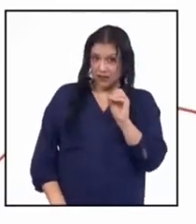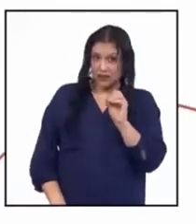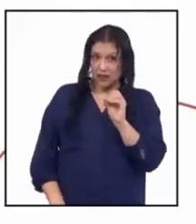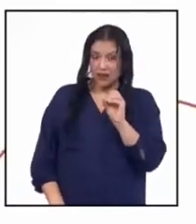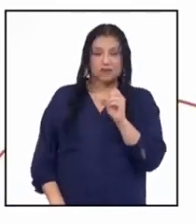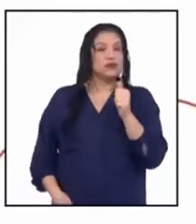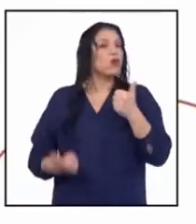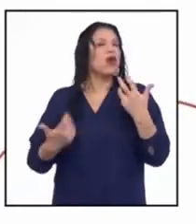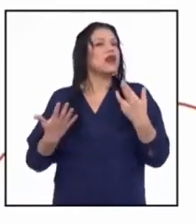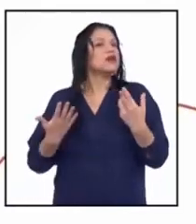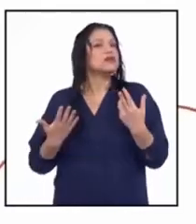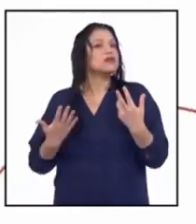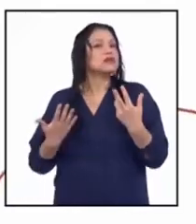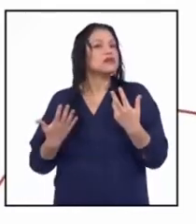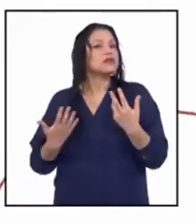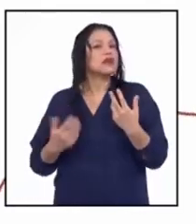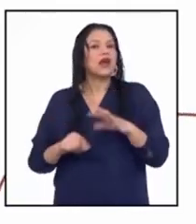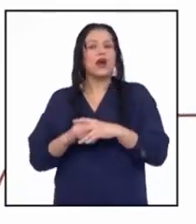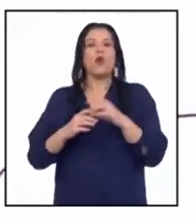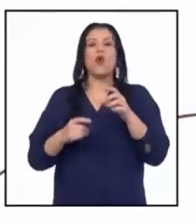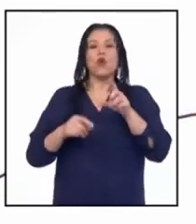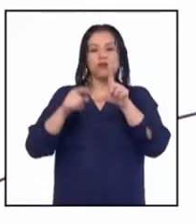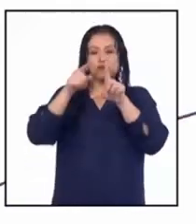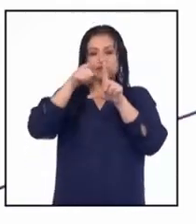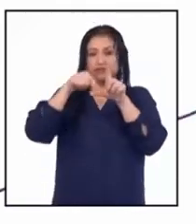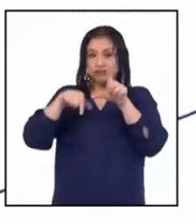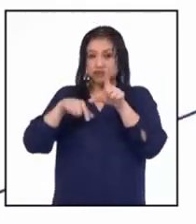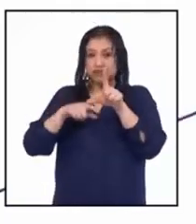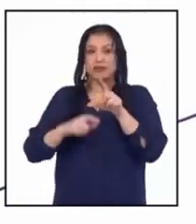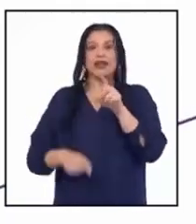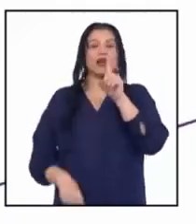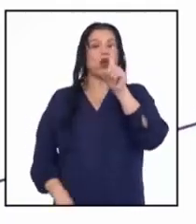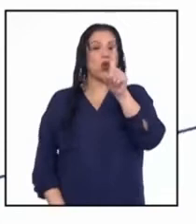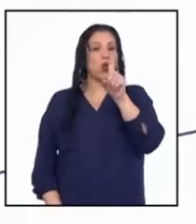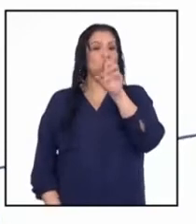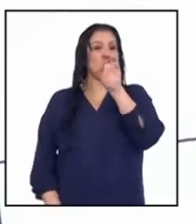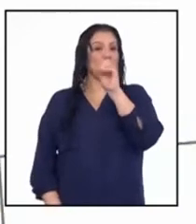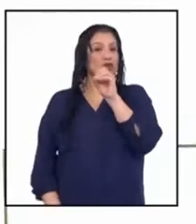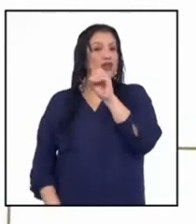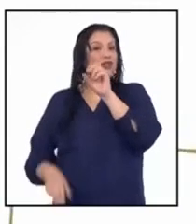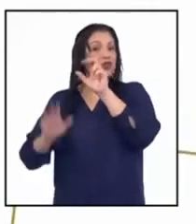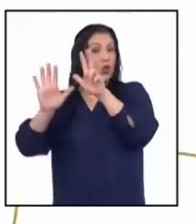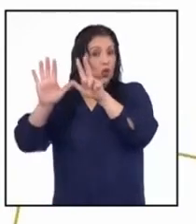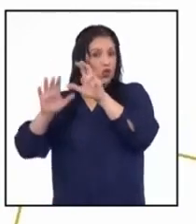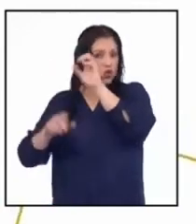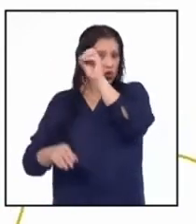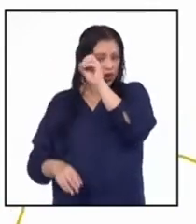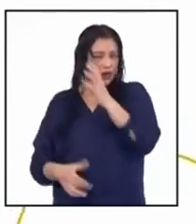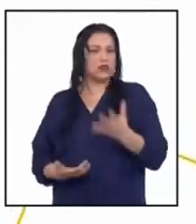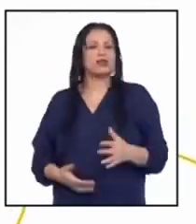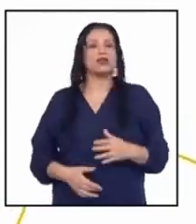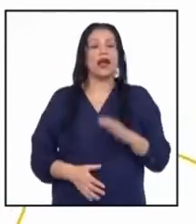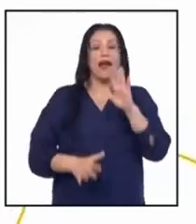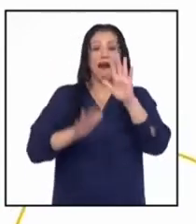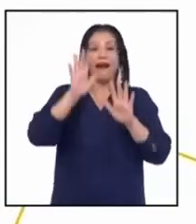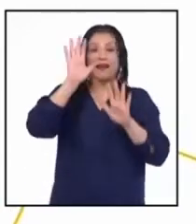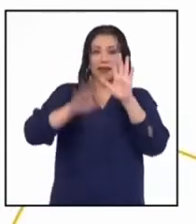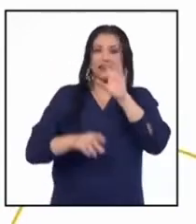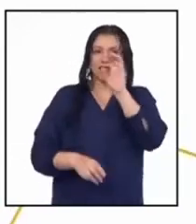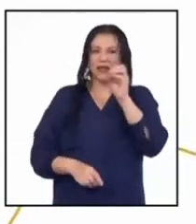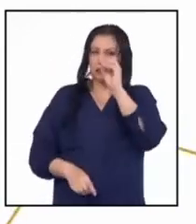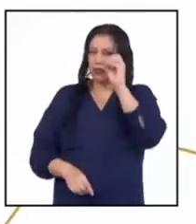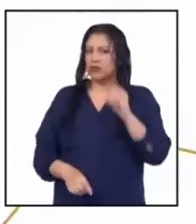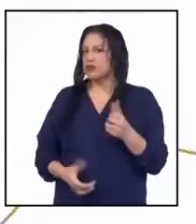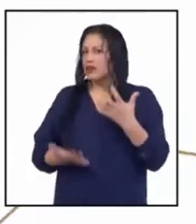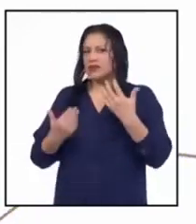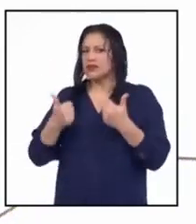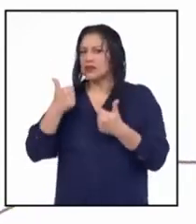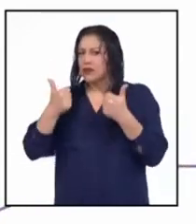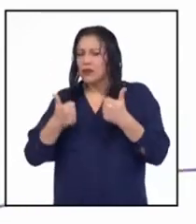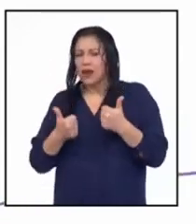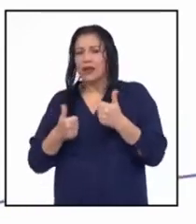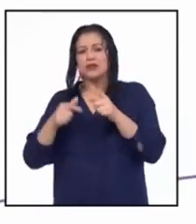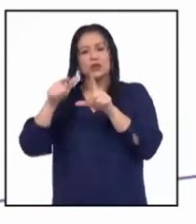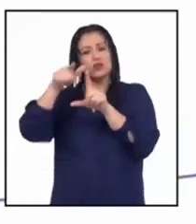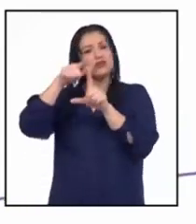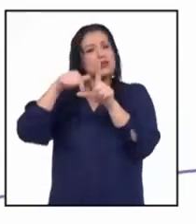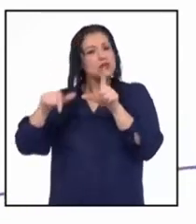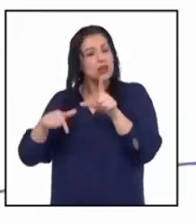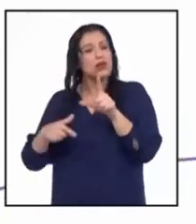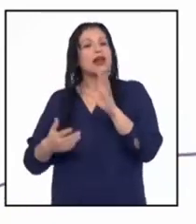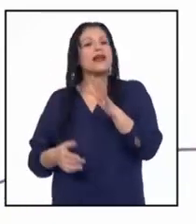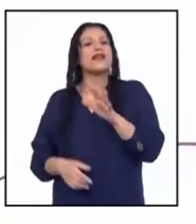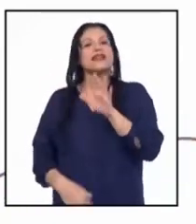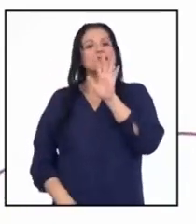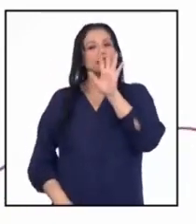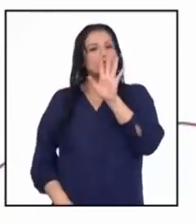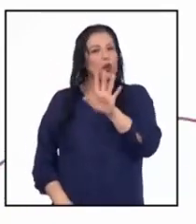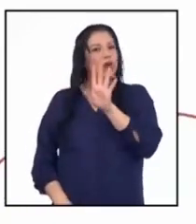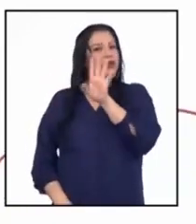le corresponde un sector circular de 108 grados. Al 15% le corresponde un sector circular